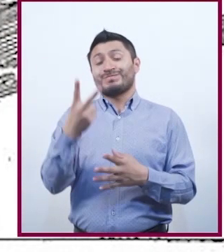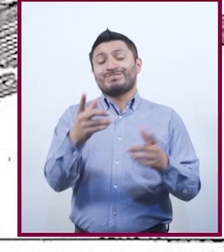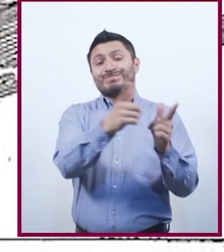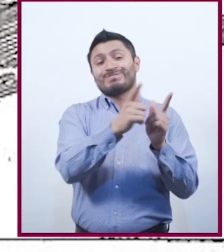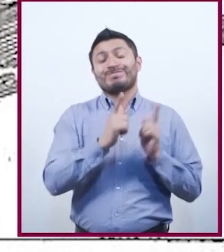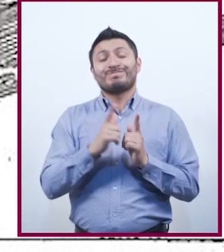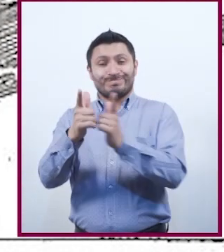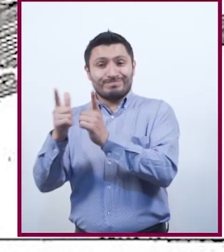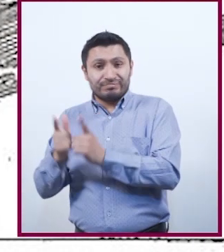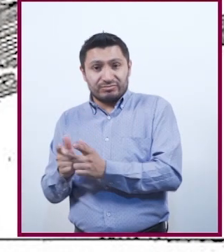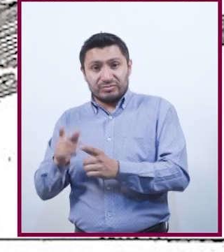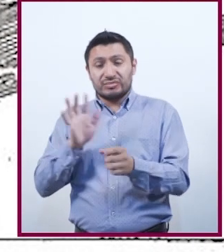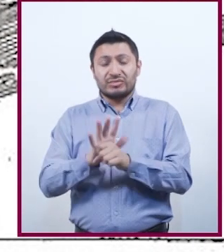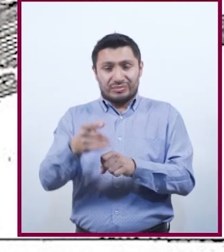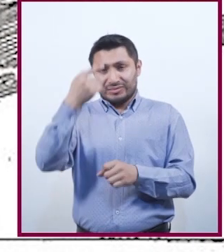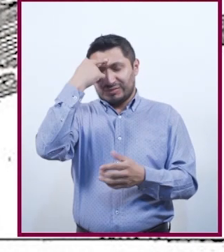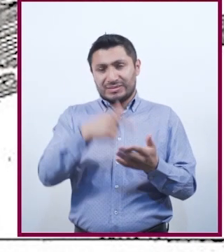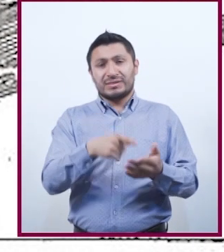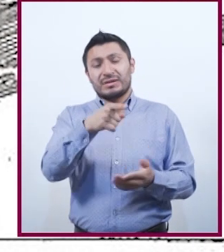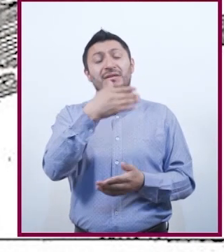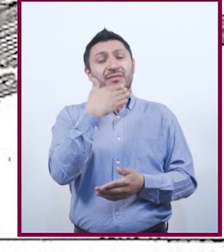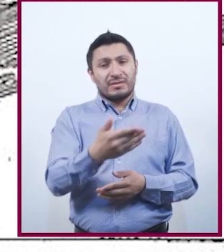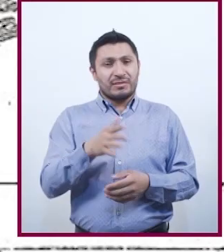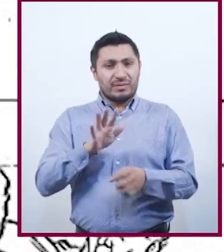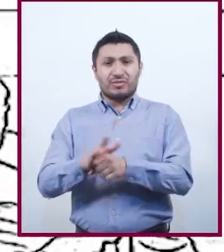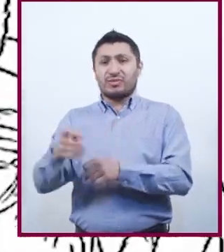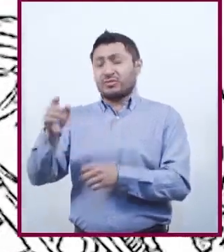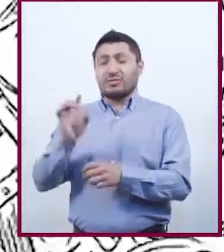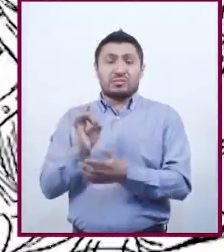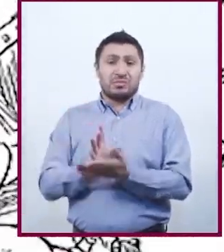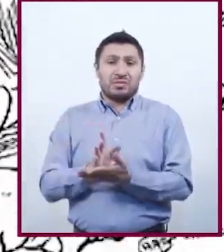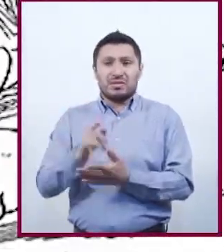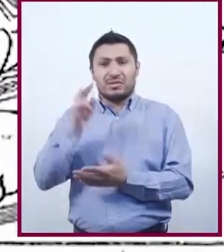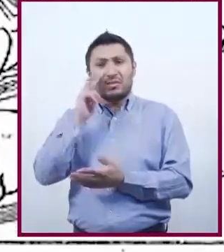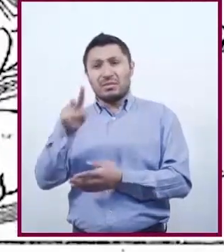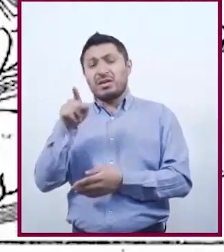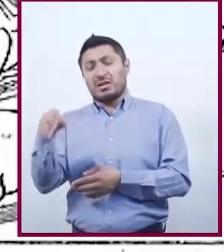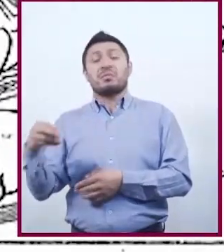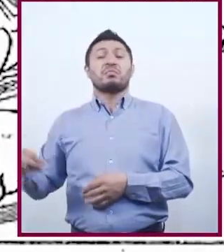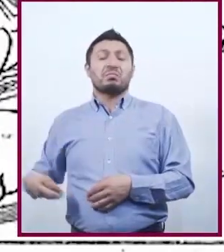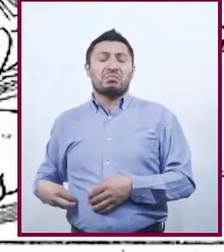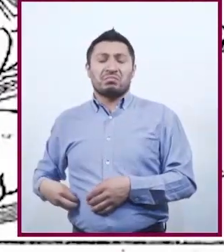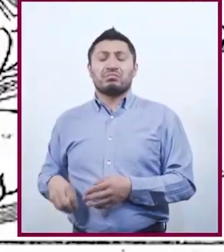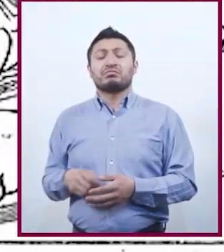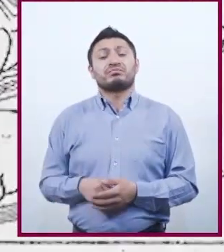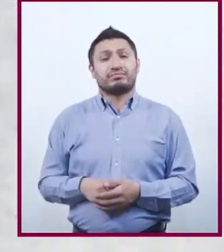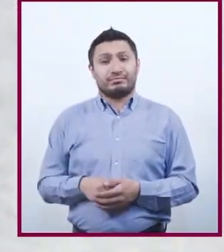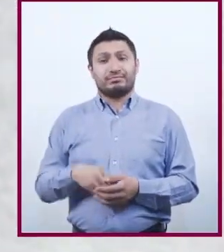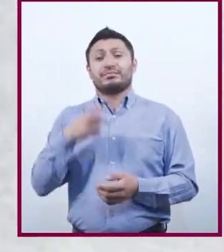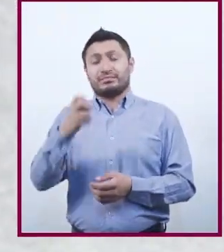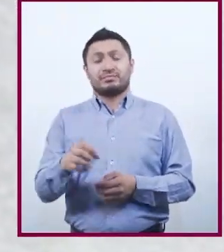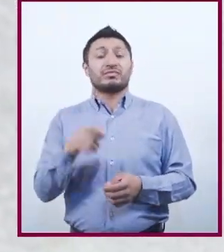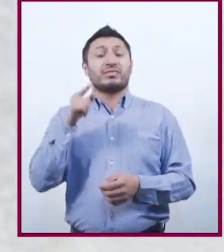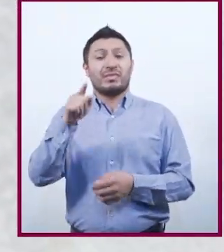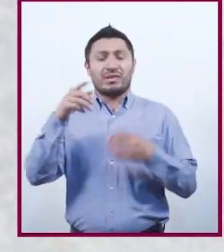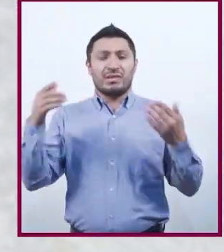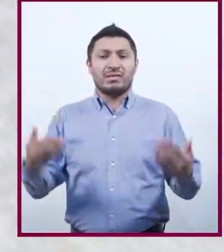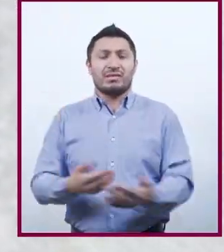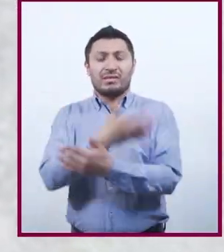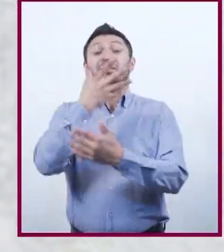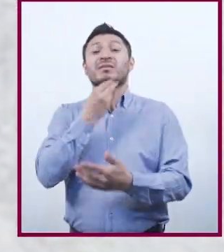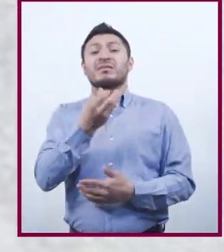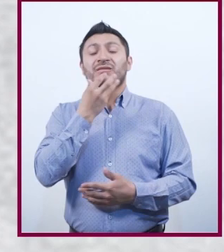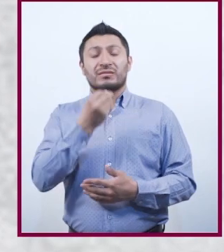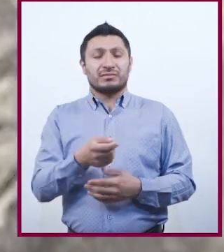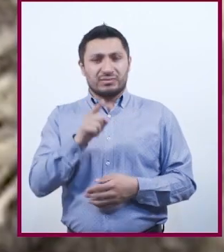en dos bandos, los que creían en su inocencia y los que, simplemente, lo veían como culpable, ante todo, por su